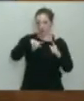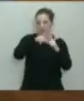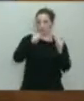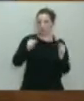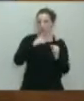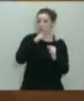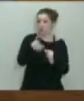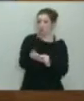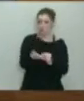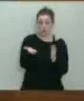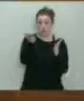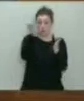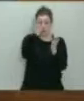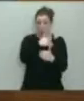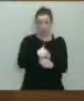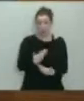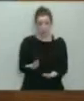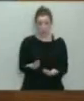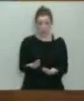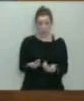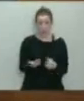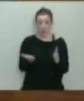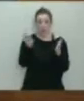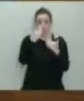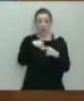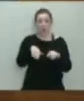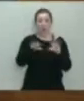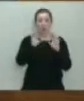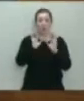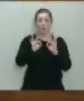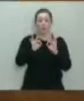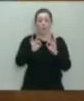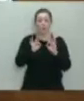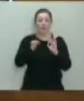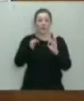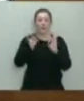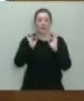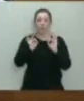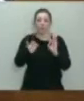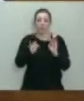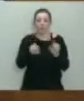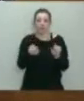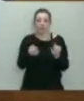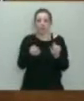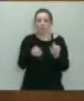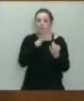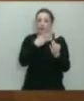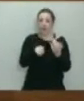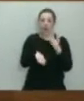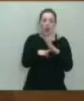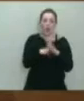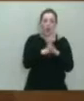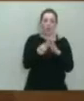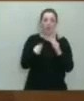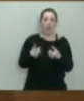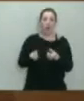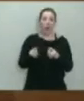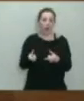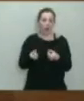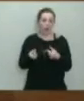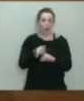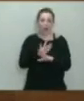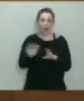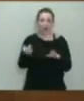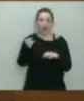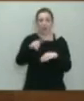no hay una dedicación a inversiones de carácter productivo, sino, ya digo, a mantenimiento del gasto pura y simplemente, y luego